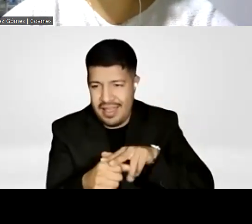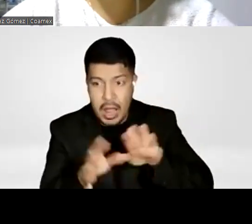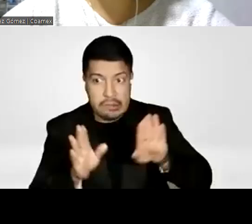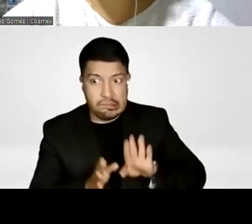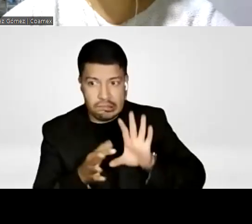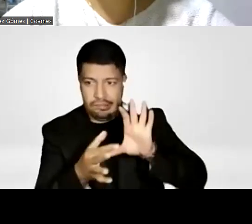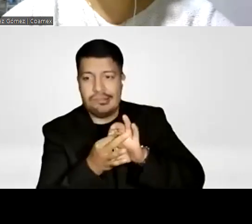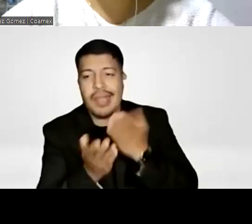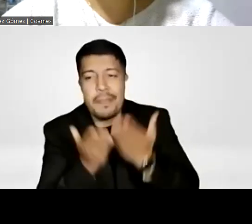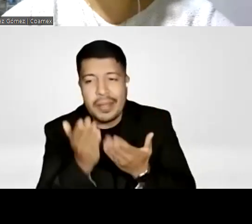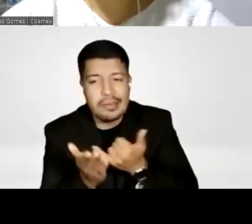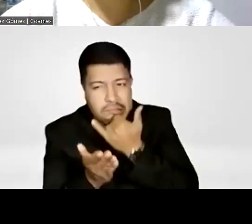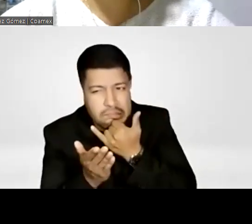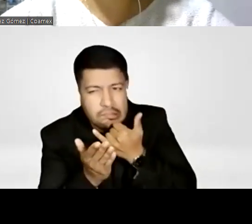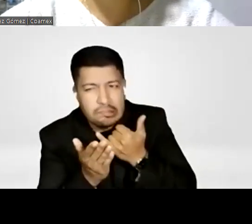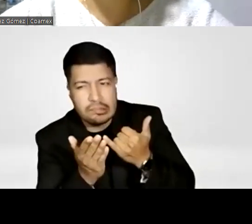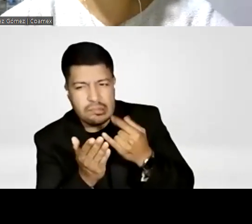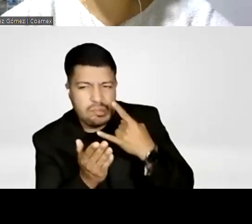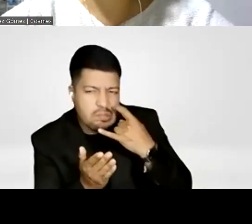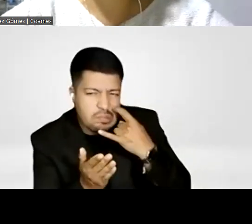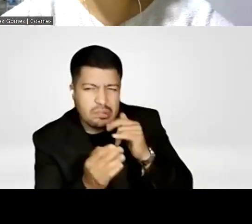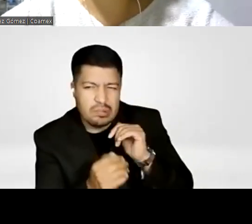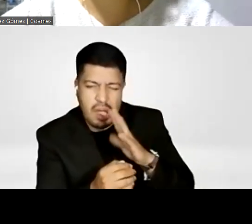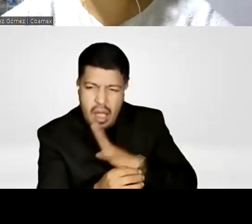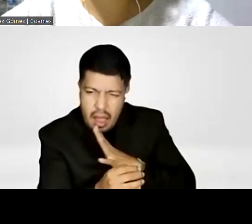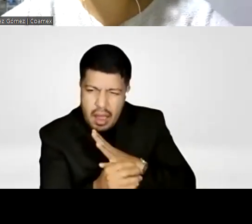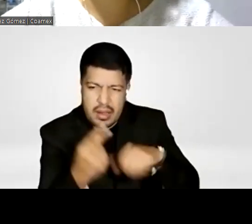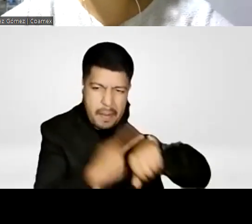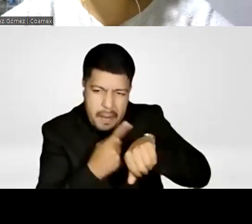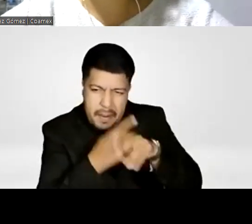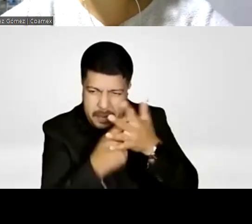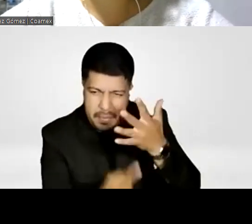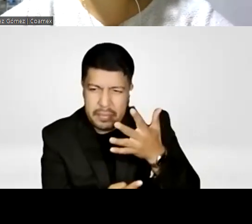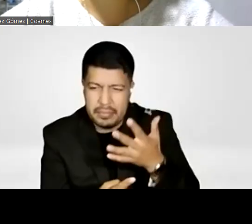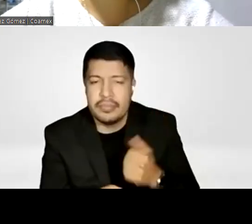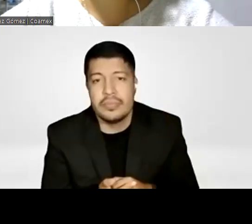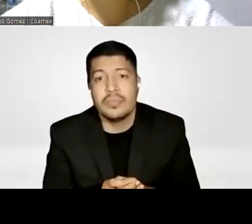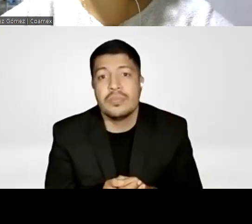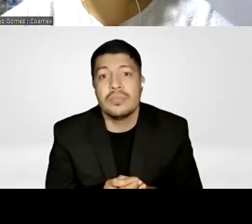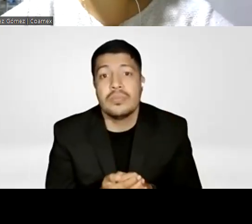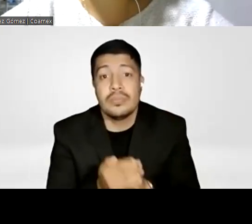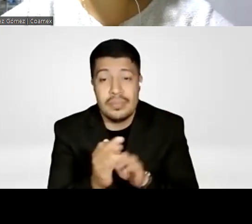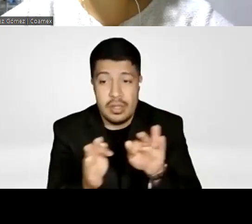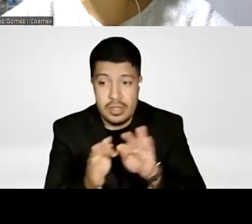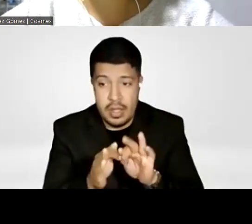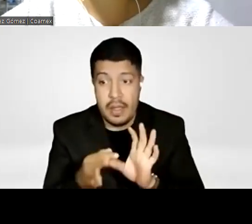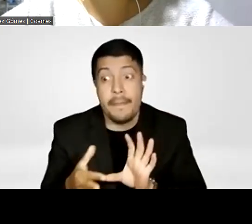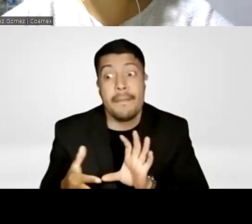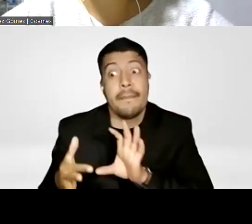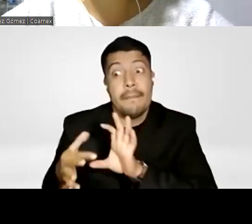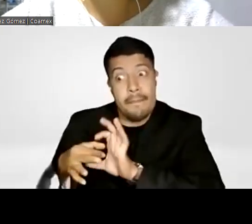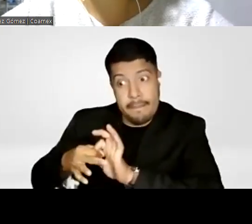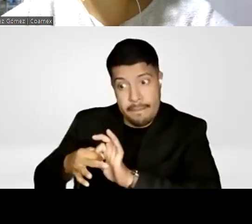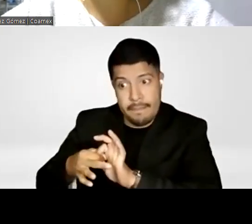tenga. Acciones, pues hemos trabajado de la mano con convenios para capacitar